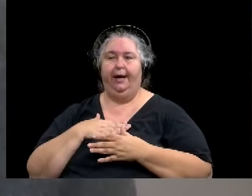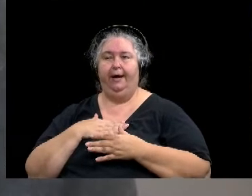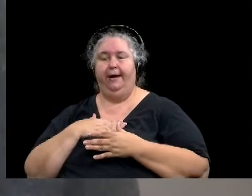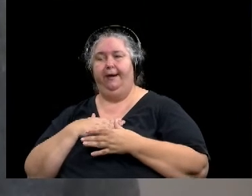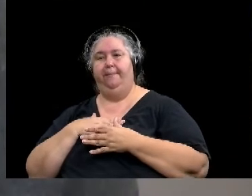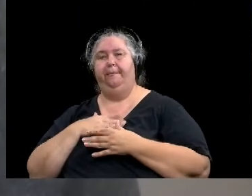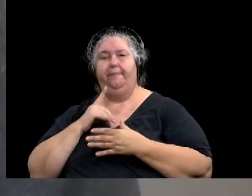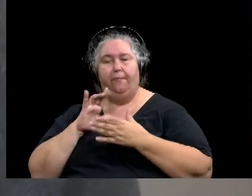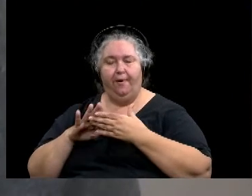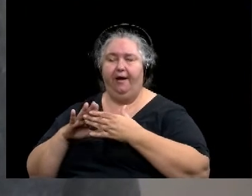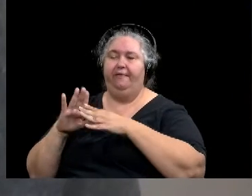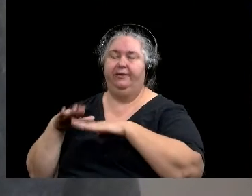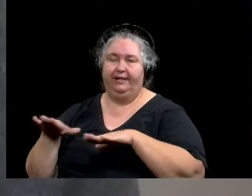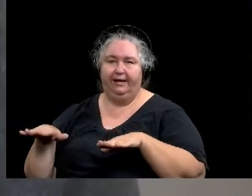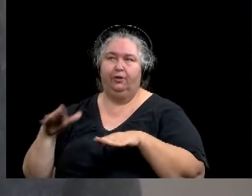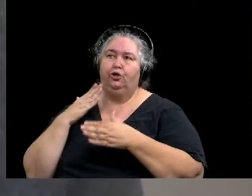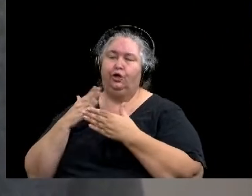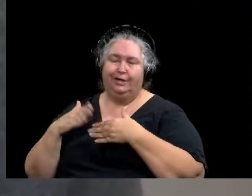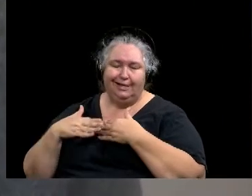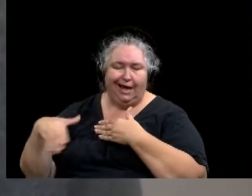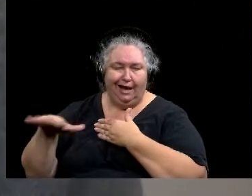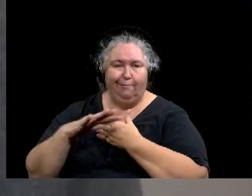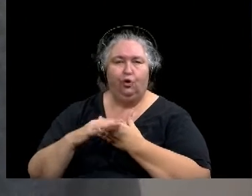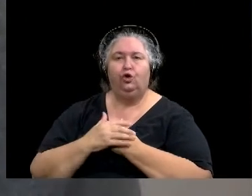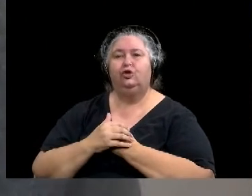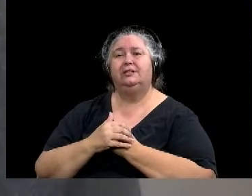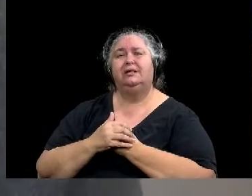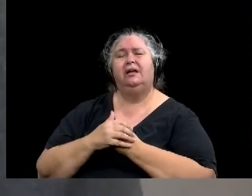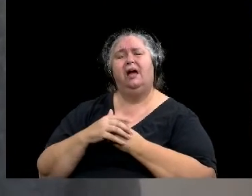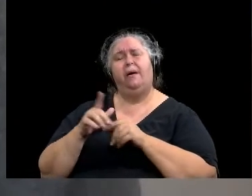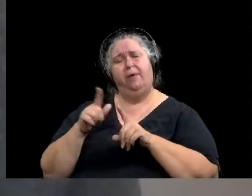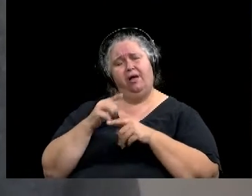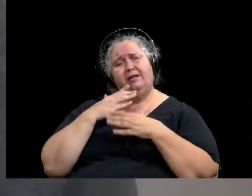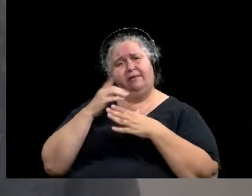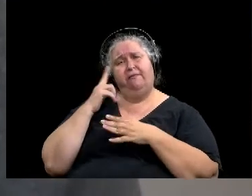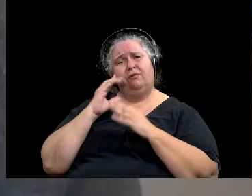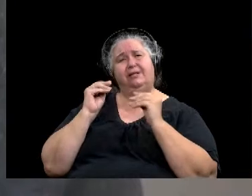malos a gracias a dios por mi familia mis